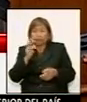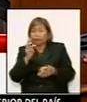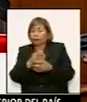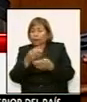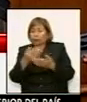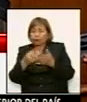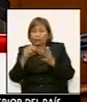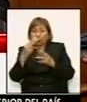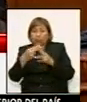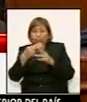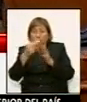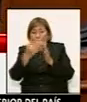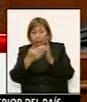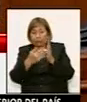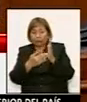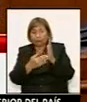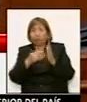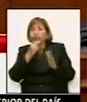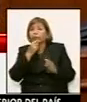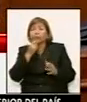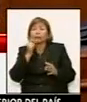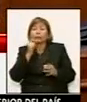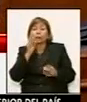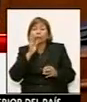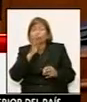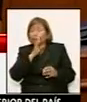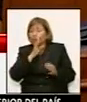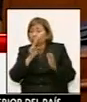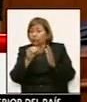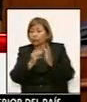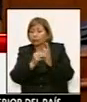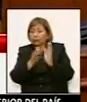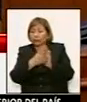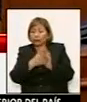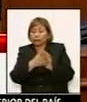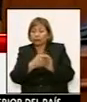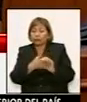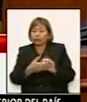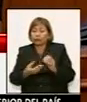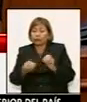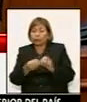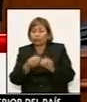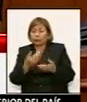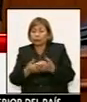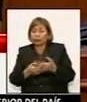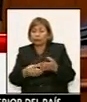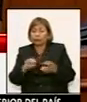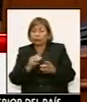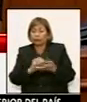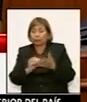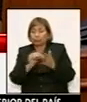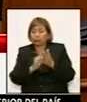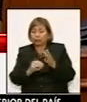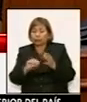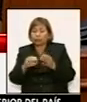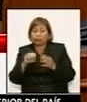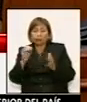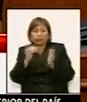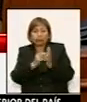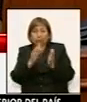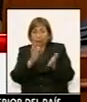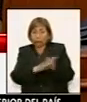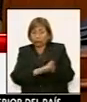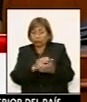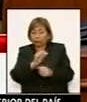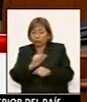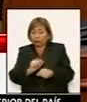datos personales y la confidencialidad de las comunicaciones, implementación del domicilio digital para las notificaciones y